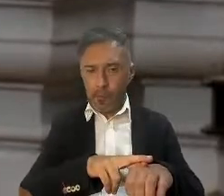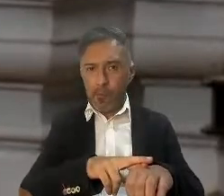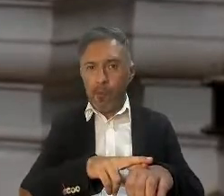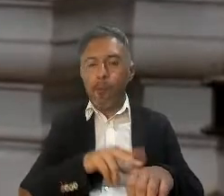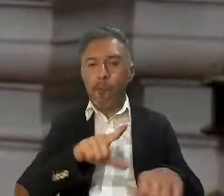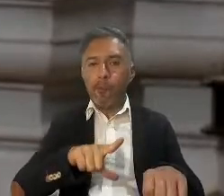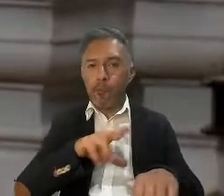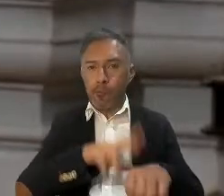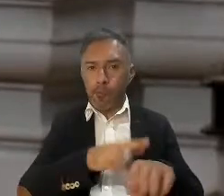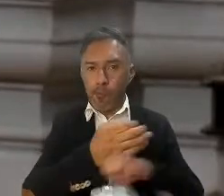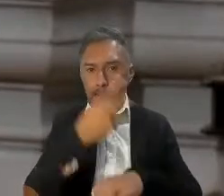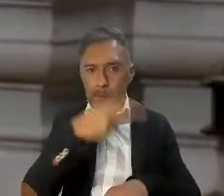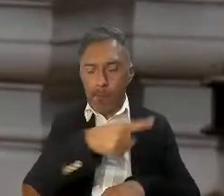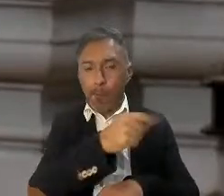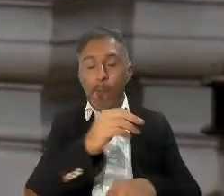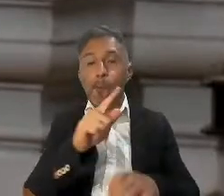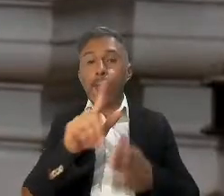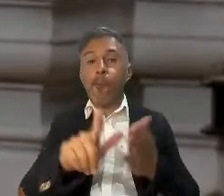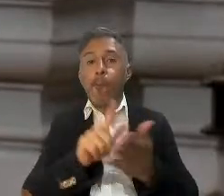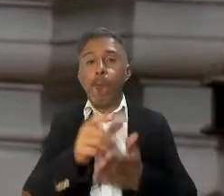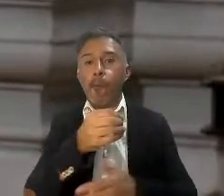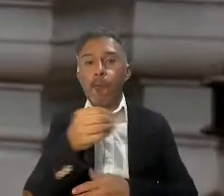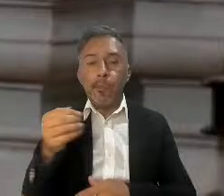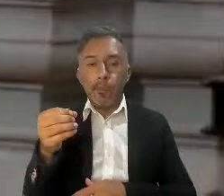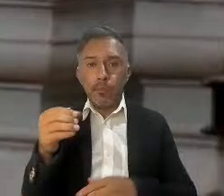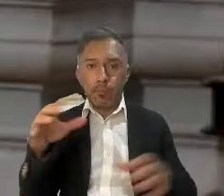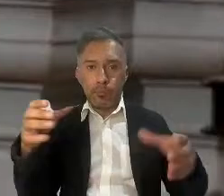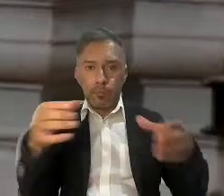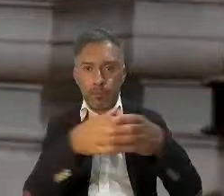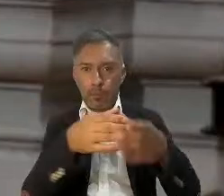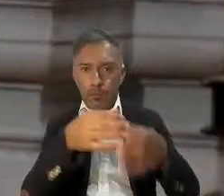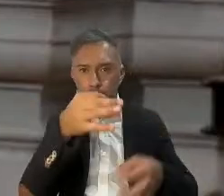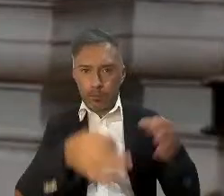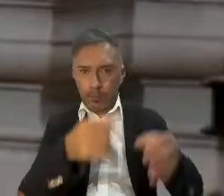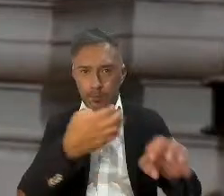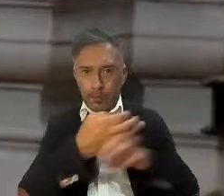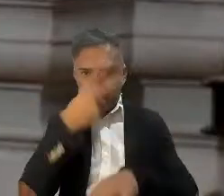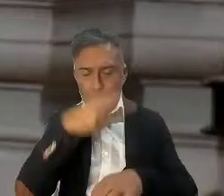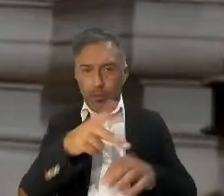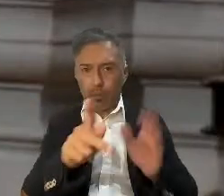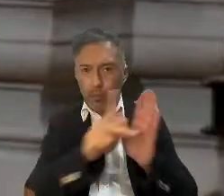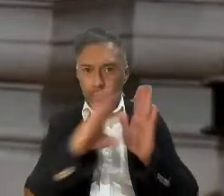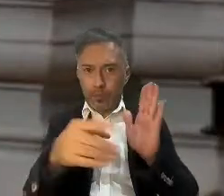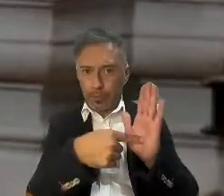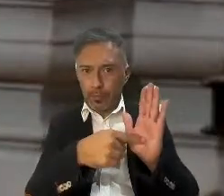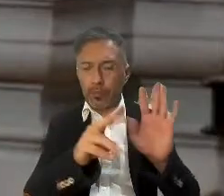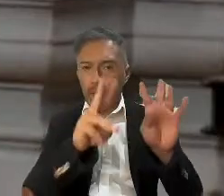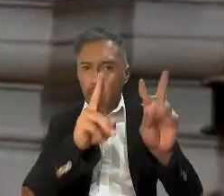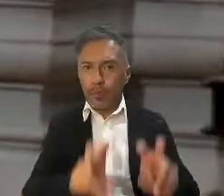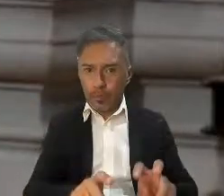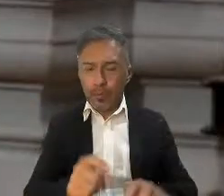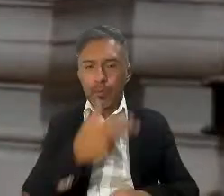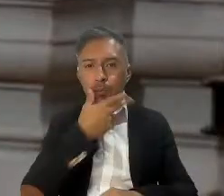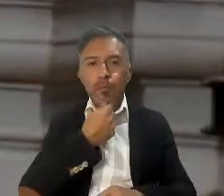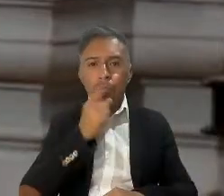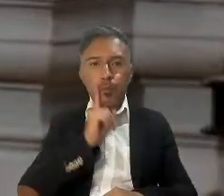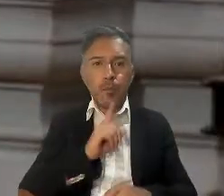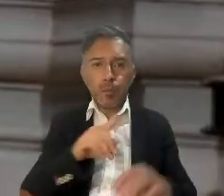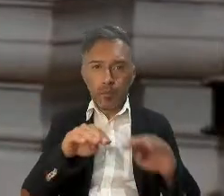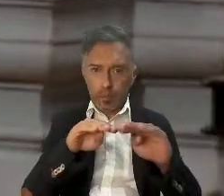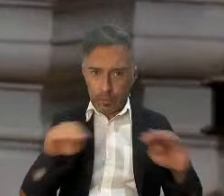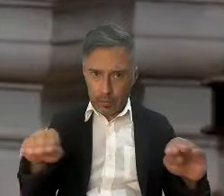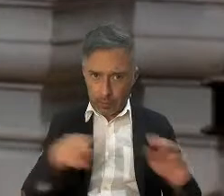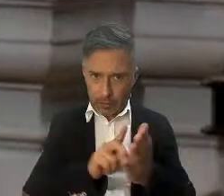publicación de la Ley Orgánica del poder judicial del Estado de México señalando temas como derecho a la igualdad no discriminación